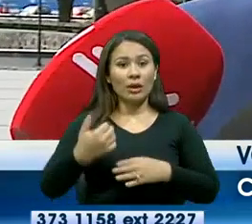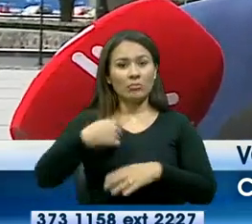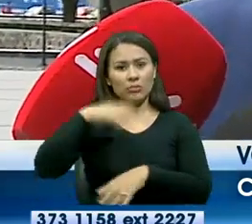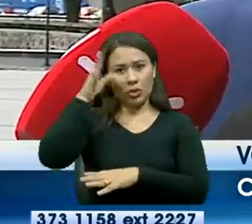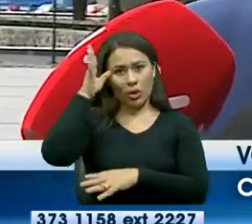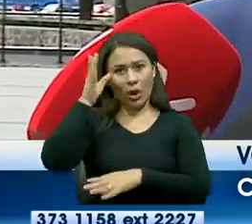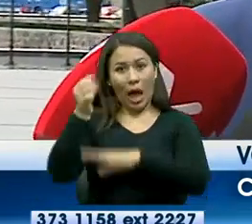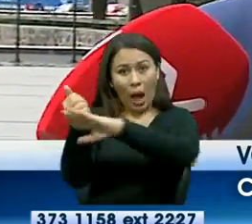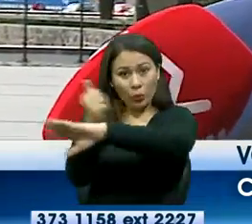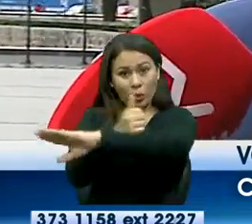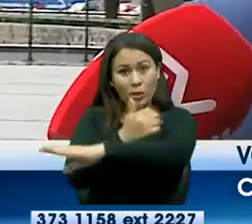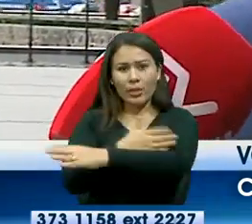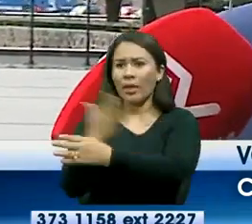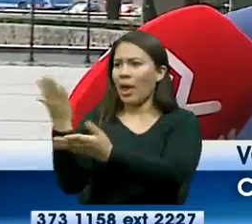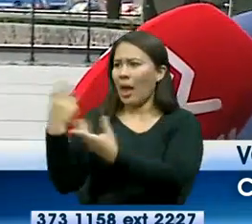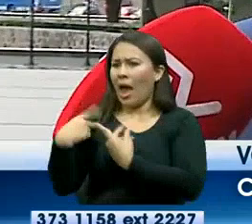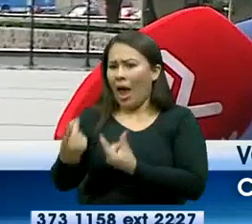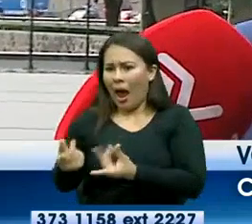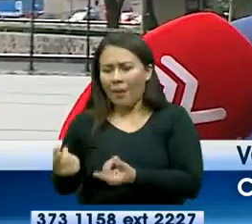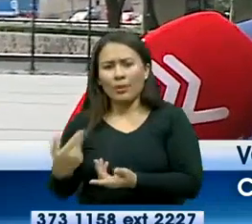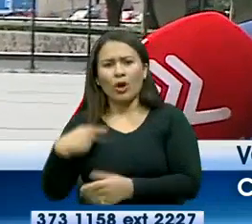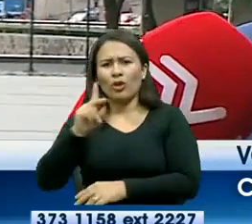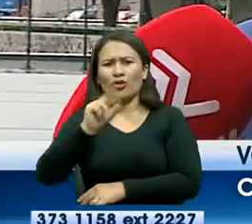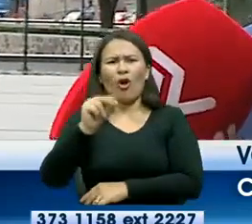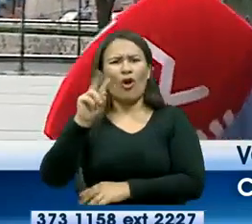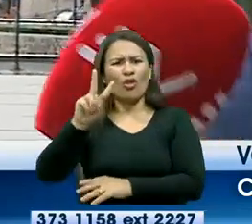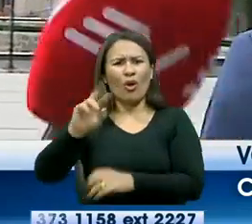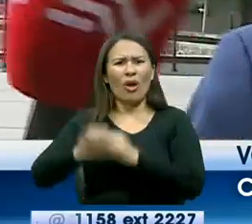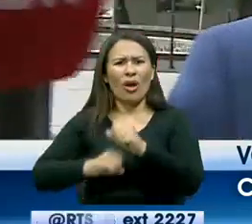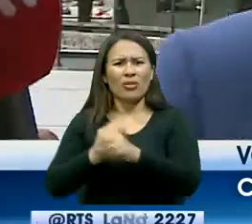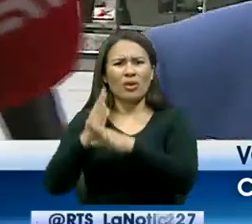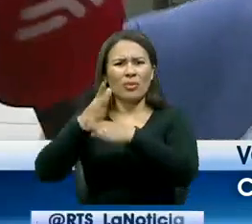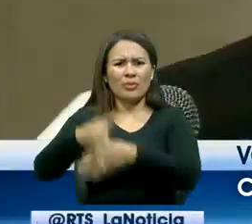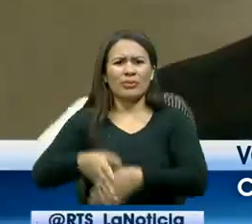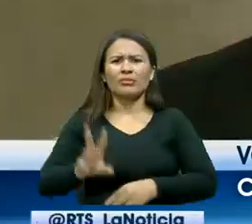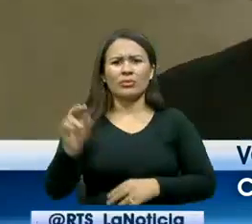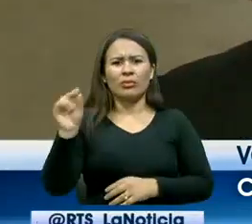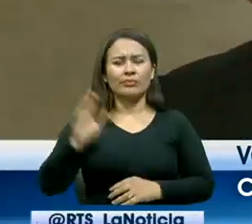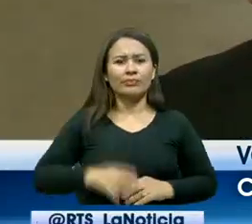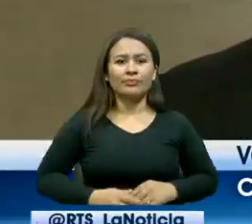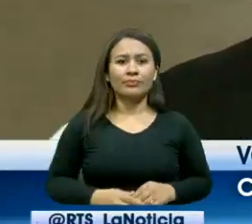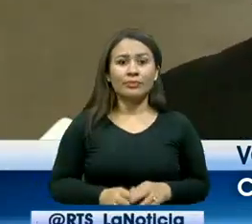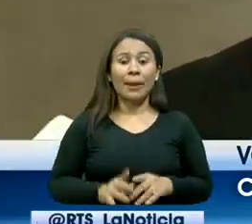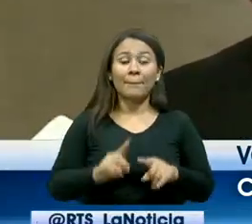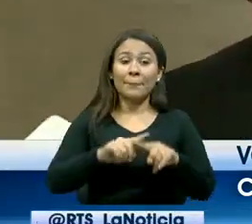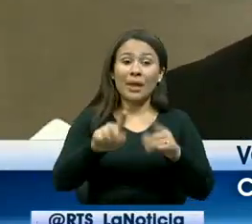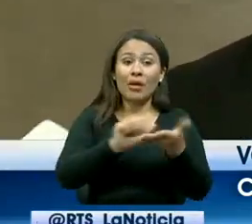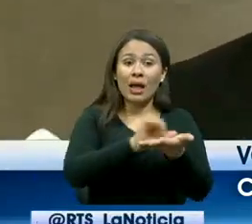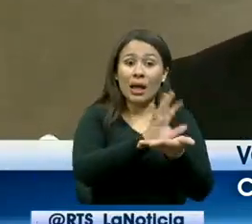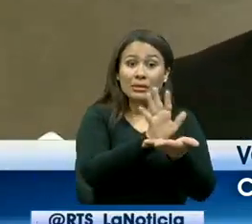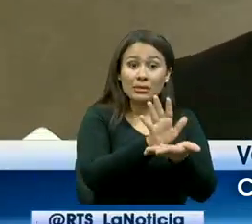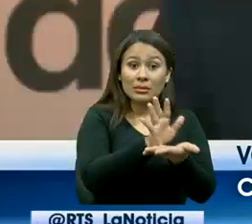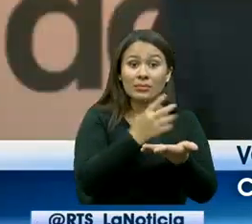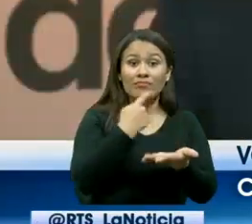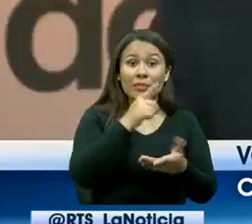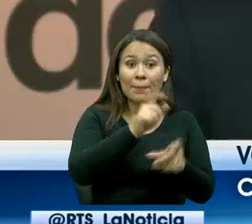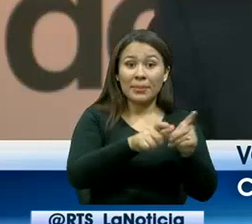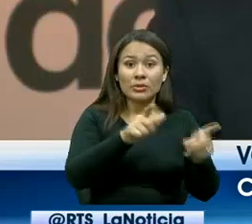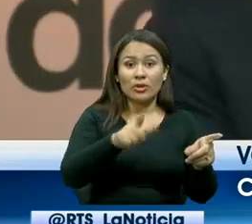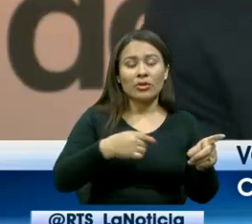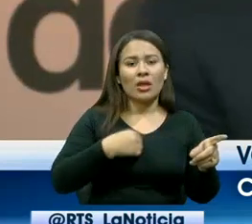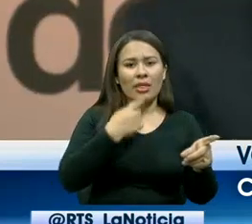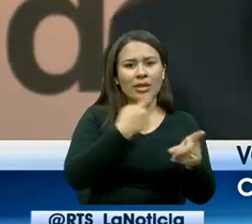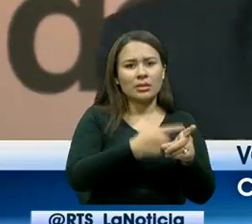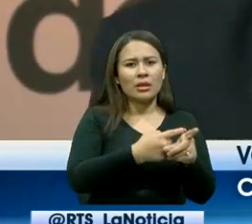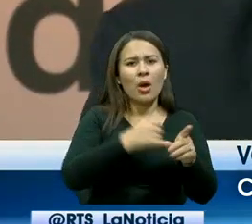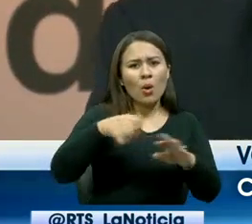siente presionado, sea en ese instante, no después de 2 años, ya con el muerto enterrado. Doctor, oye. Pero en la Asamblea, sectores de oposición concuerdan con que un juicio